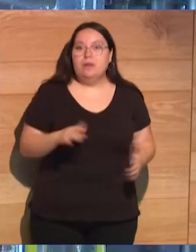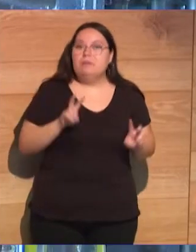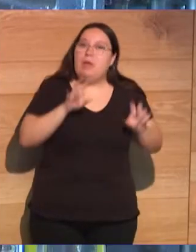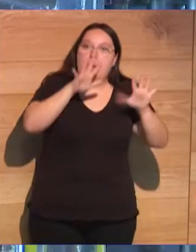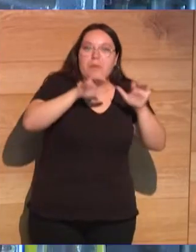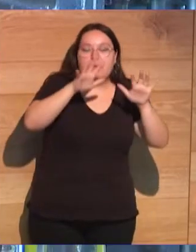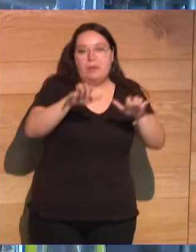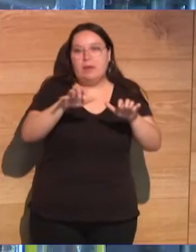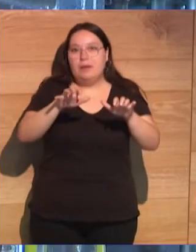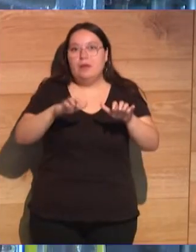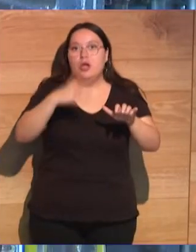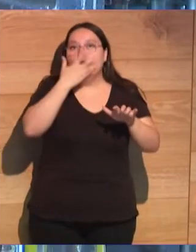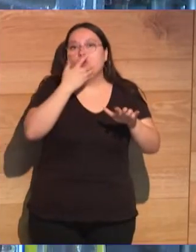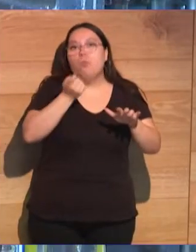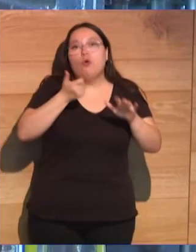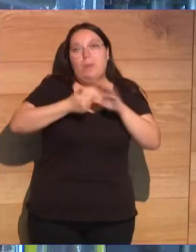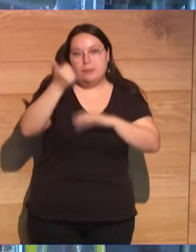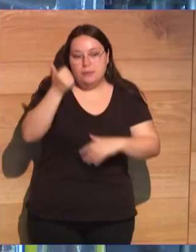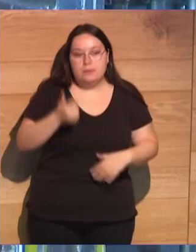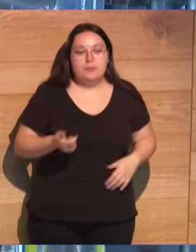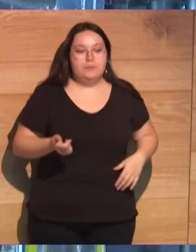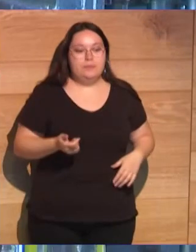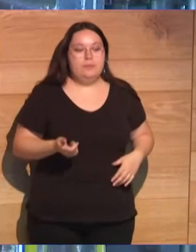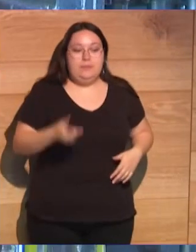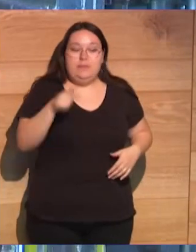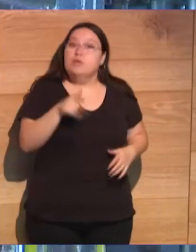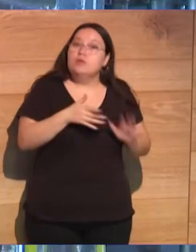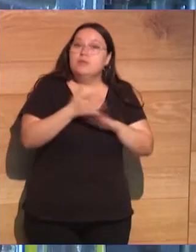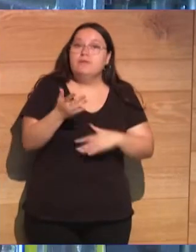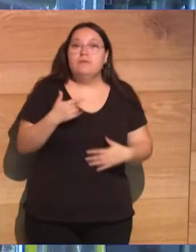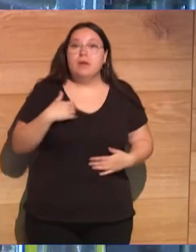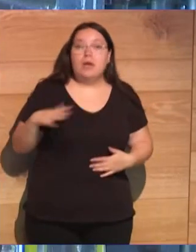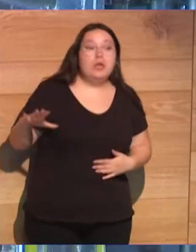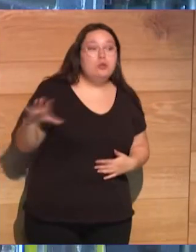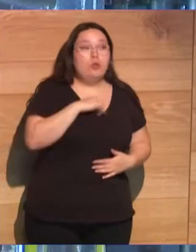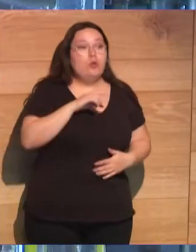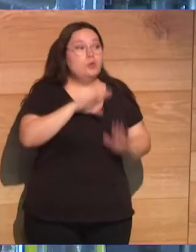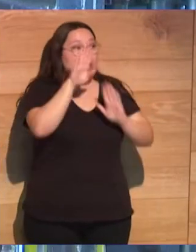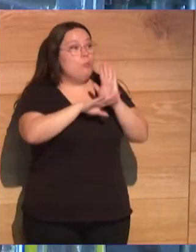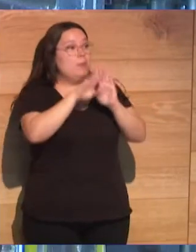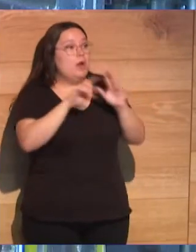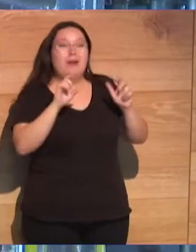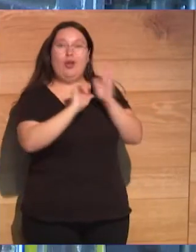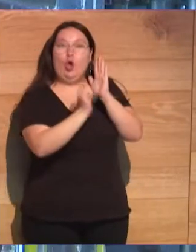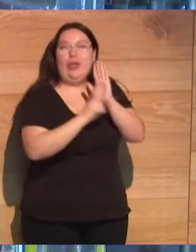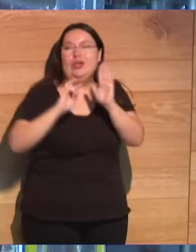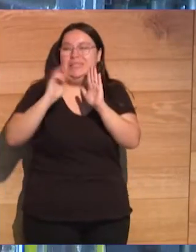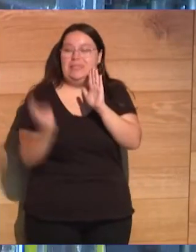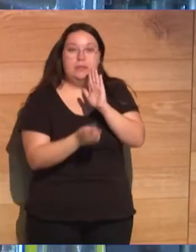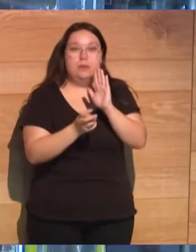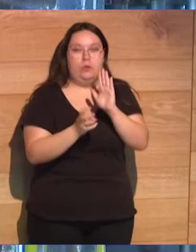aprendizaje, el conocer un poquito más allá. Y esto no quiere decir que todos tengamos que programar código. O sea, cuando estamos hablando de